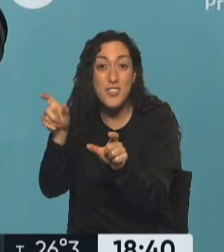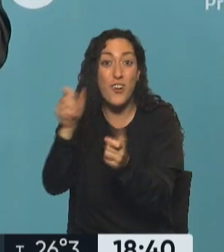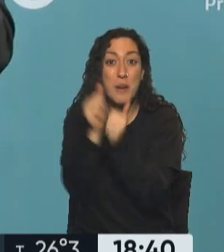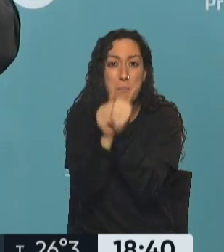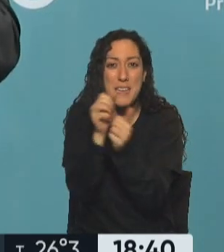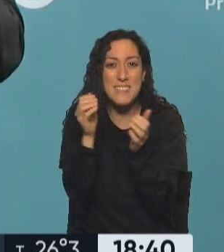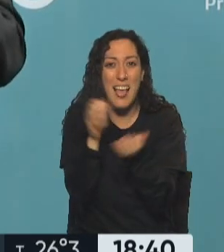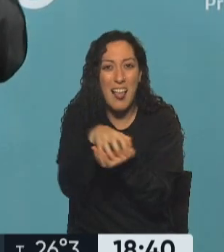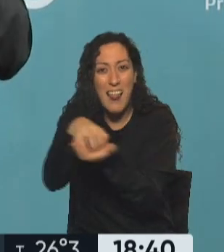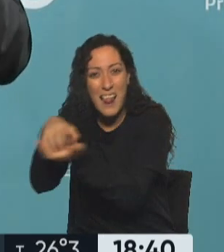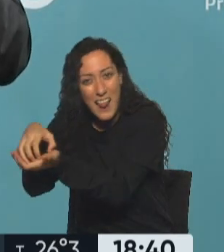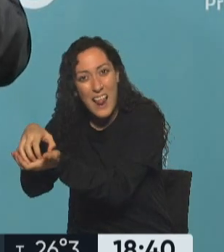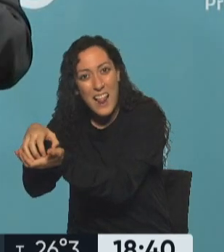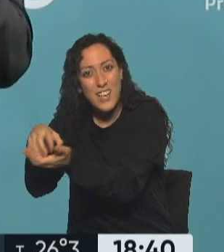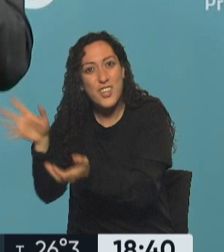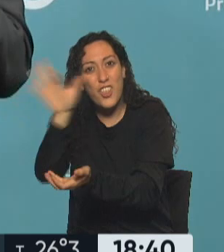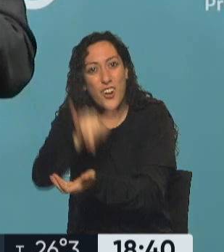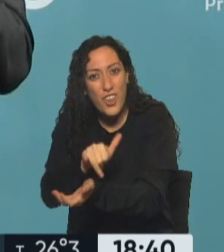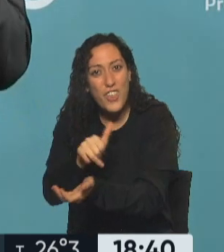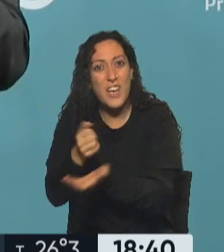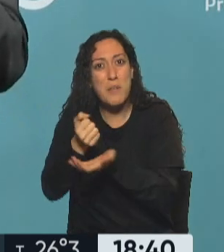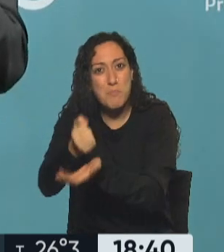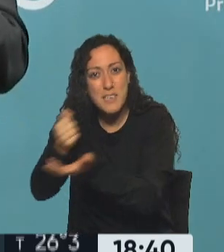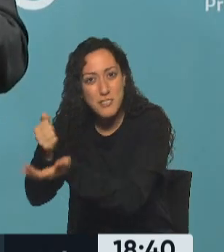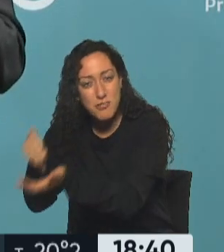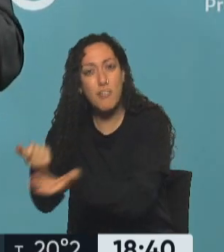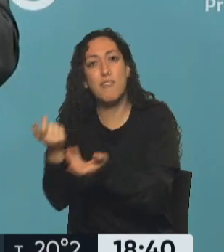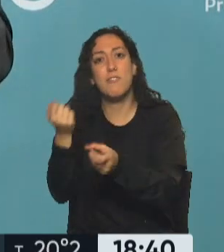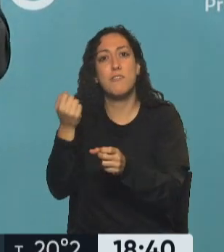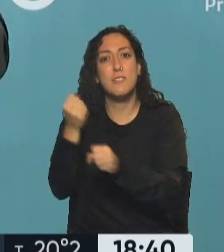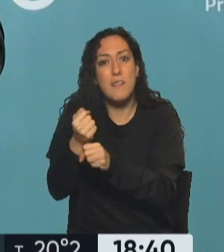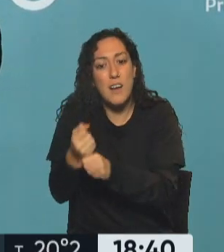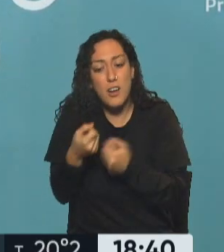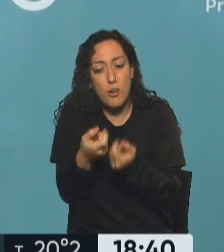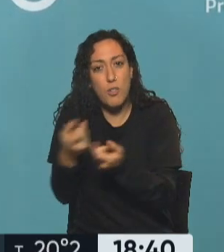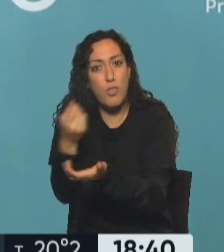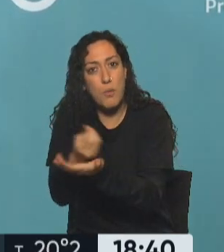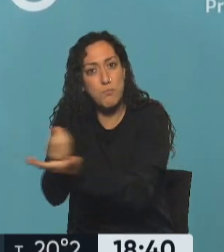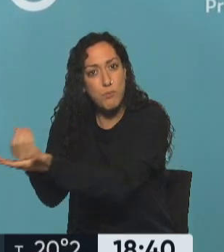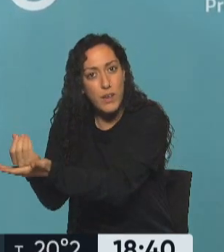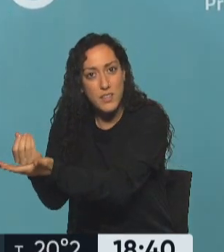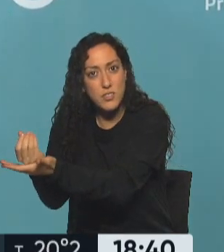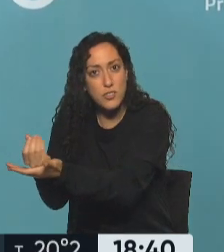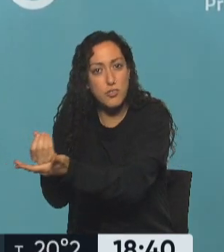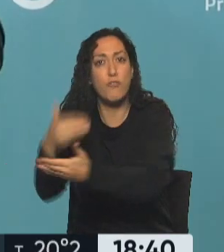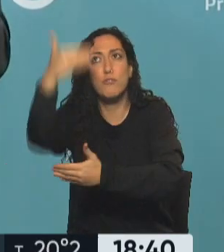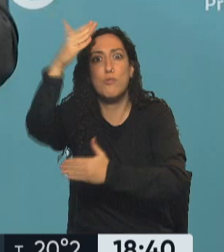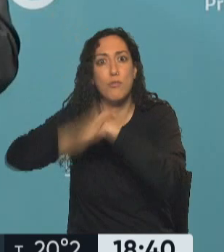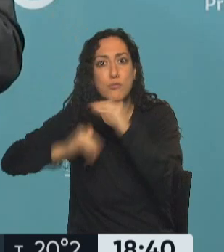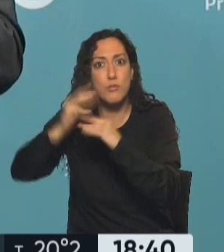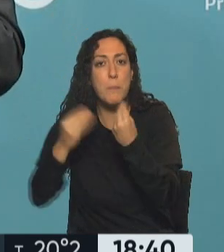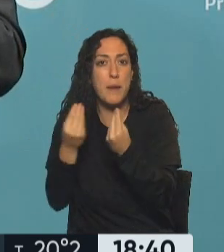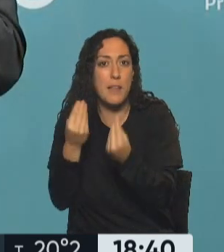que en la Argentina día a día invierten, generan trabajo y construyen futuro, tengan más capacidad de financiamiento de